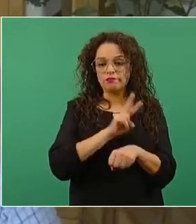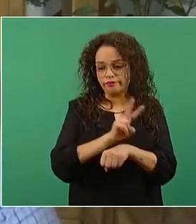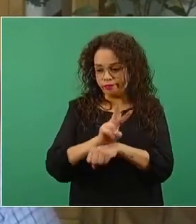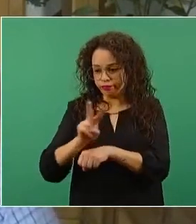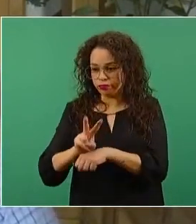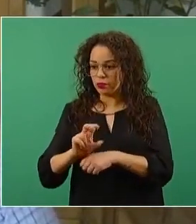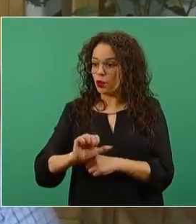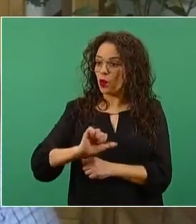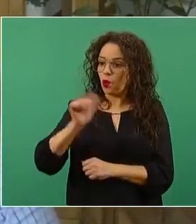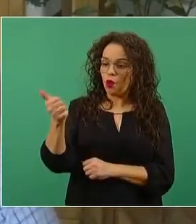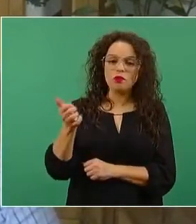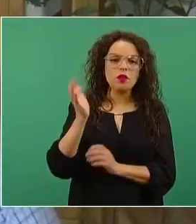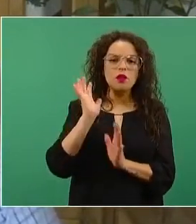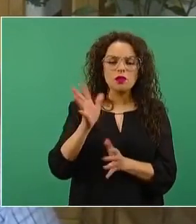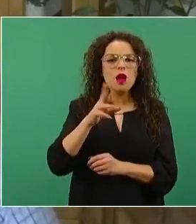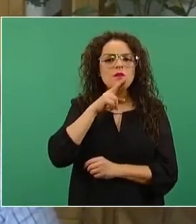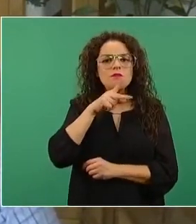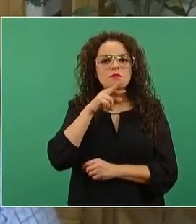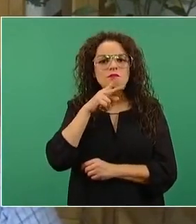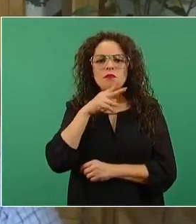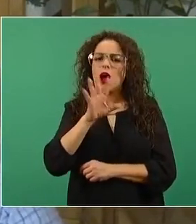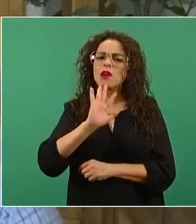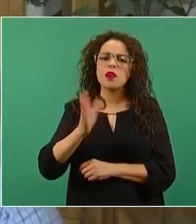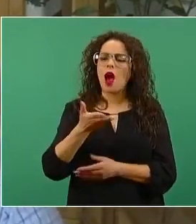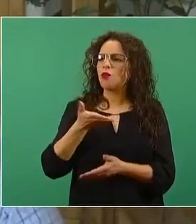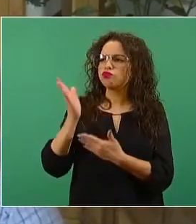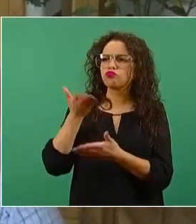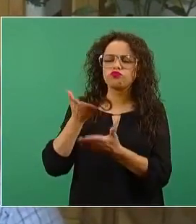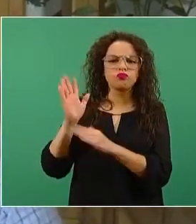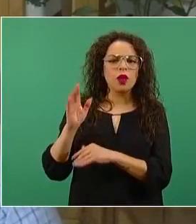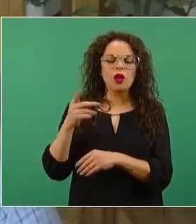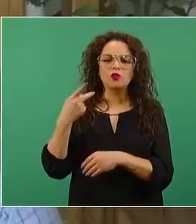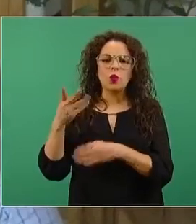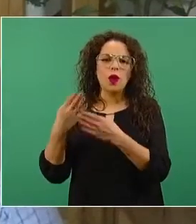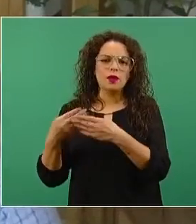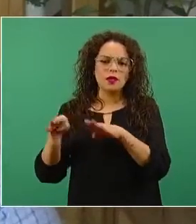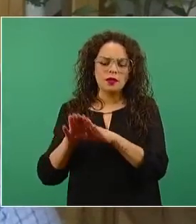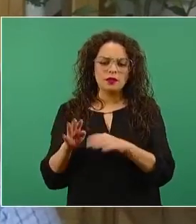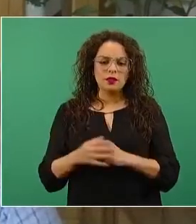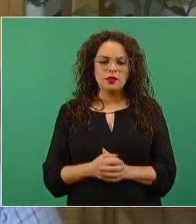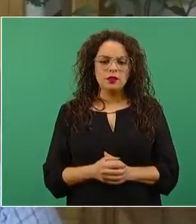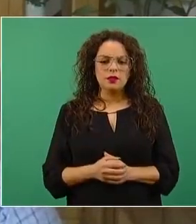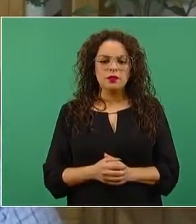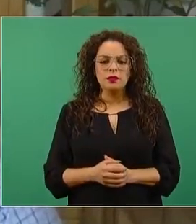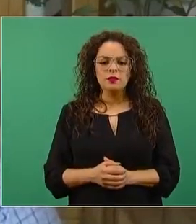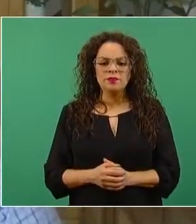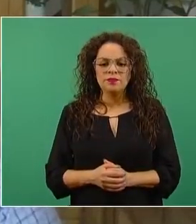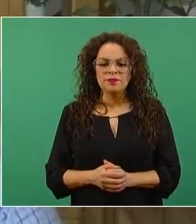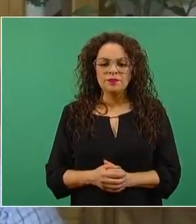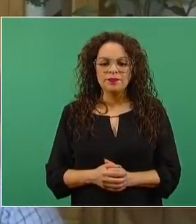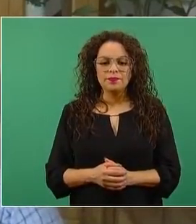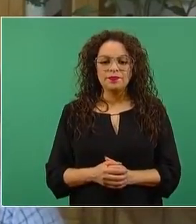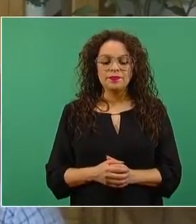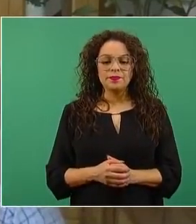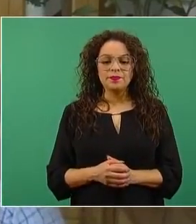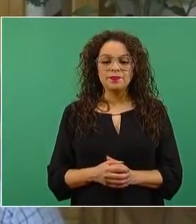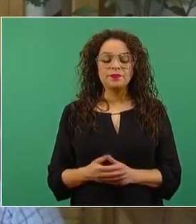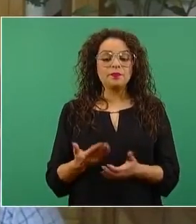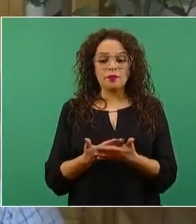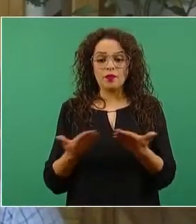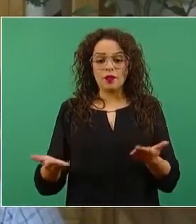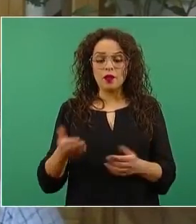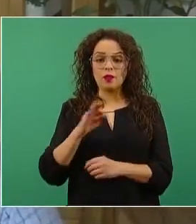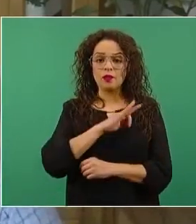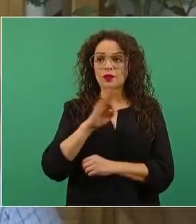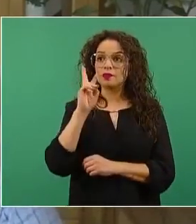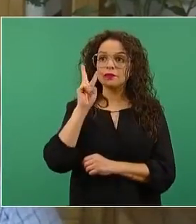egresaron por mejoría clínica una vez que resolvieron precisamente sus manifestaciones, sus signos y sus síntomas y podemos